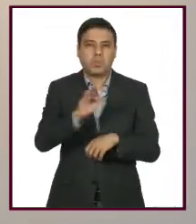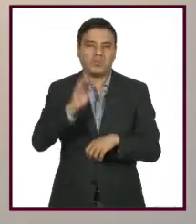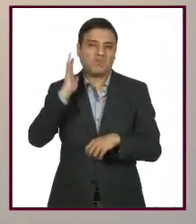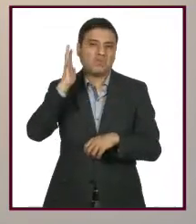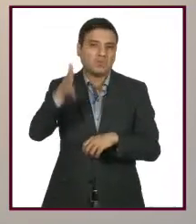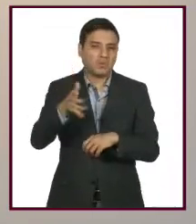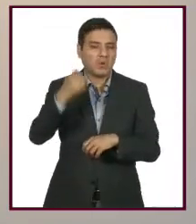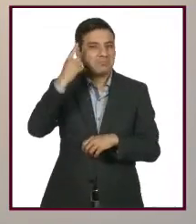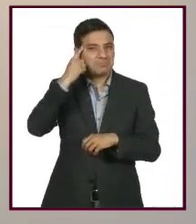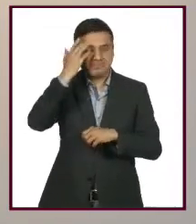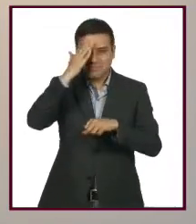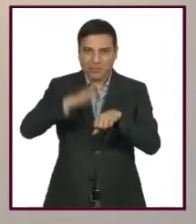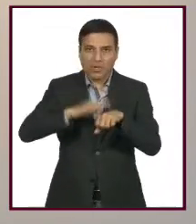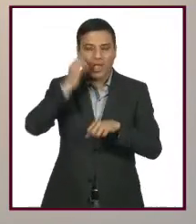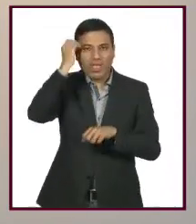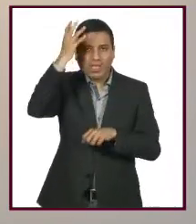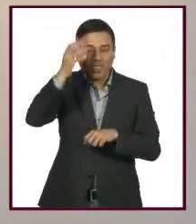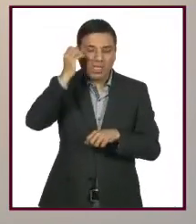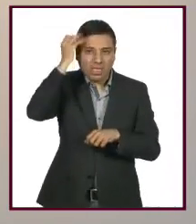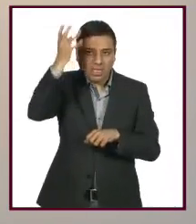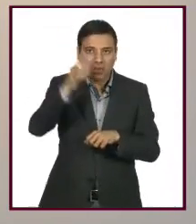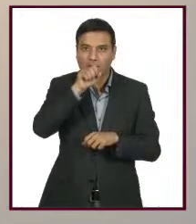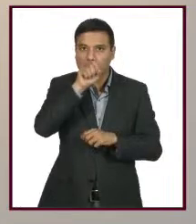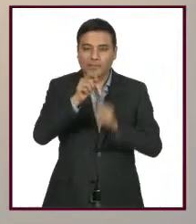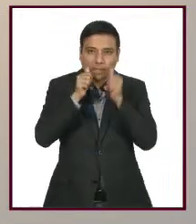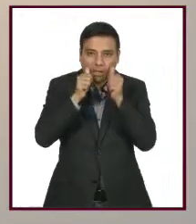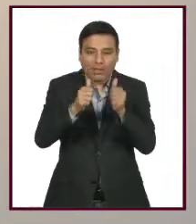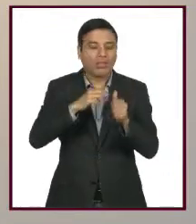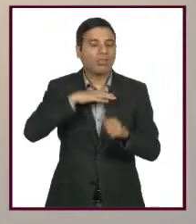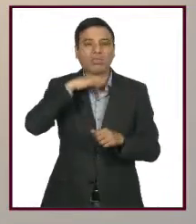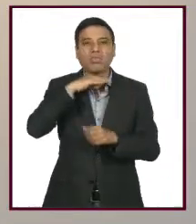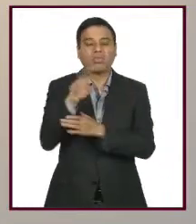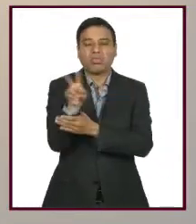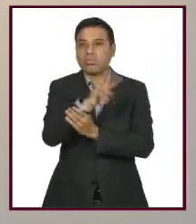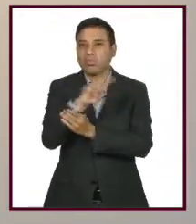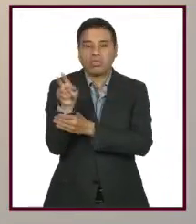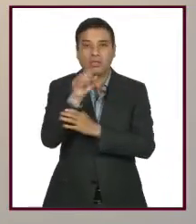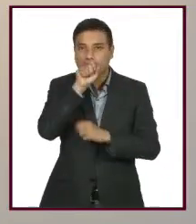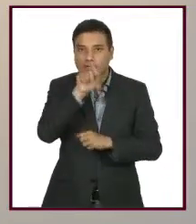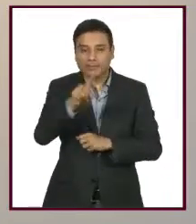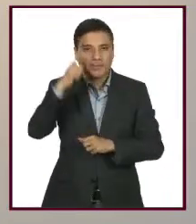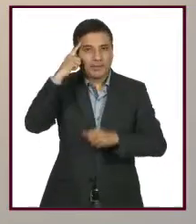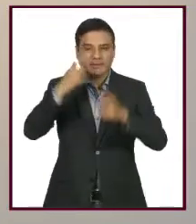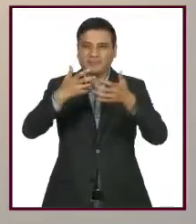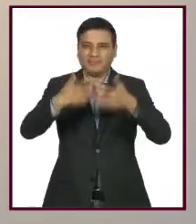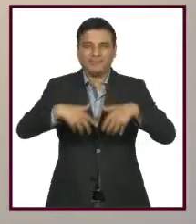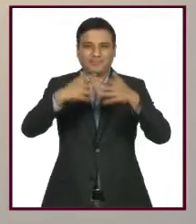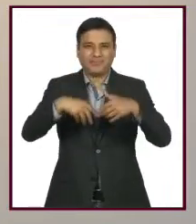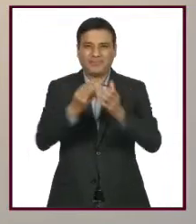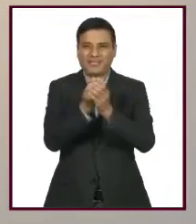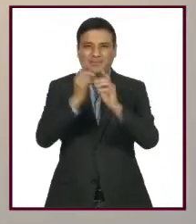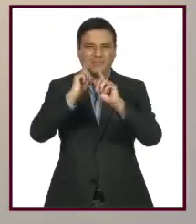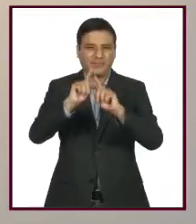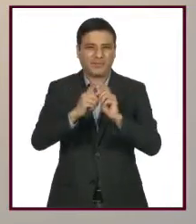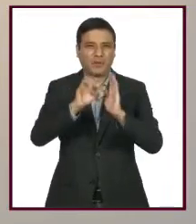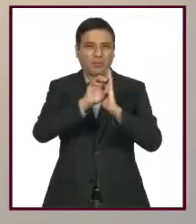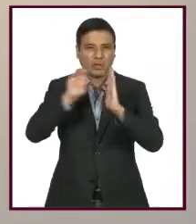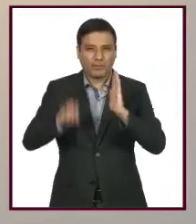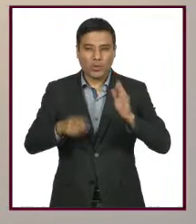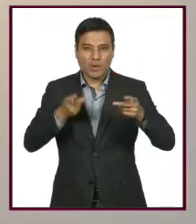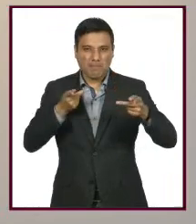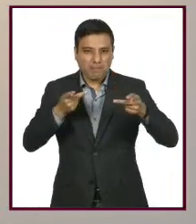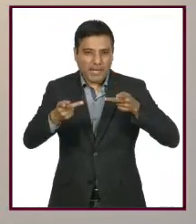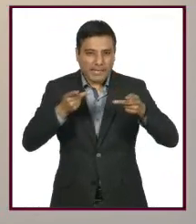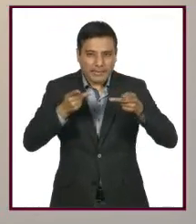como la memoria, la atención, las funciones cognitivas que tienen que ver con la planeación, la